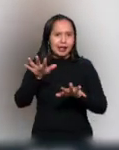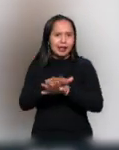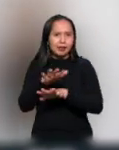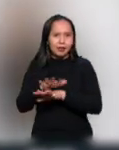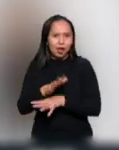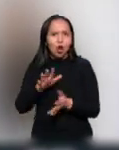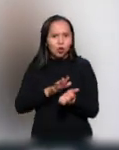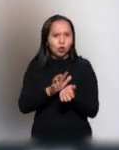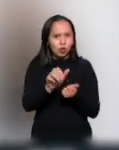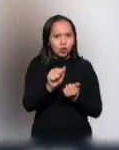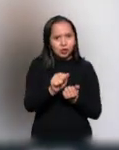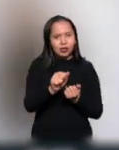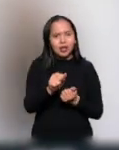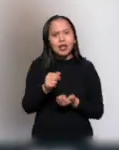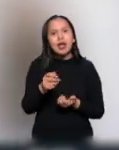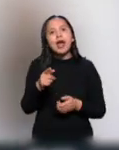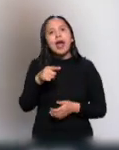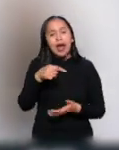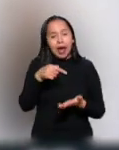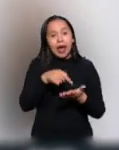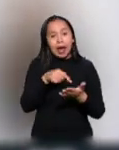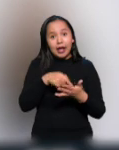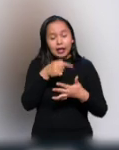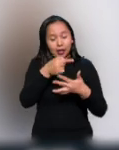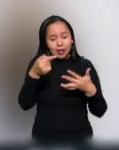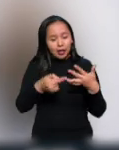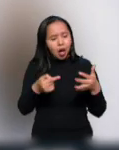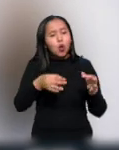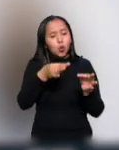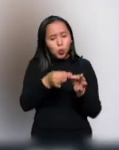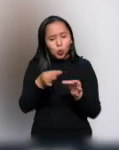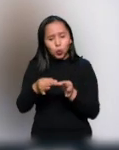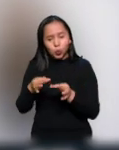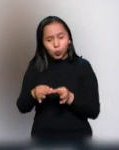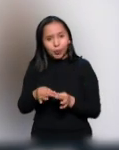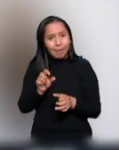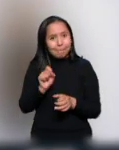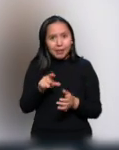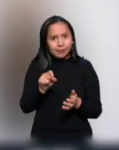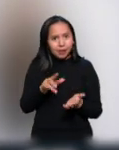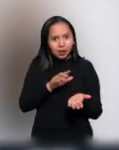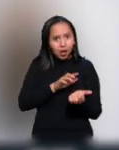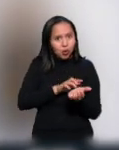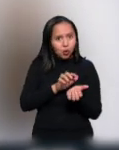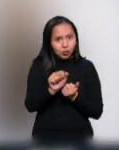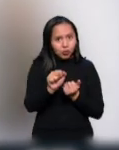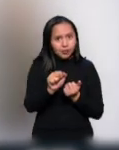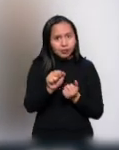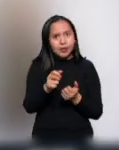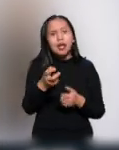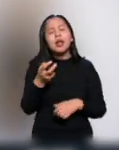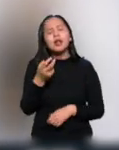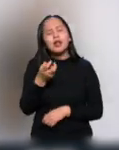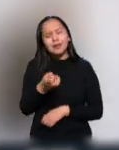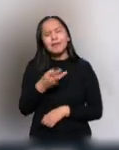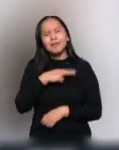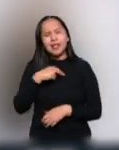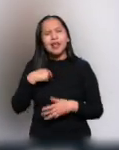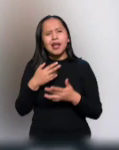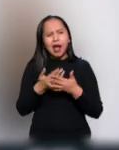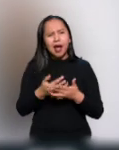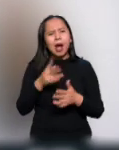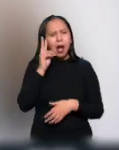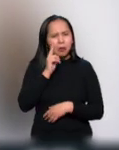que siguió todos los procesos tal cual establece la Constitución. Entonces vamos a esperar a ver cómo